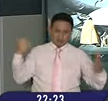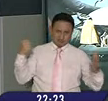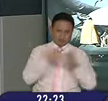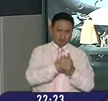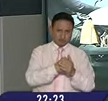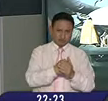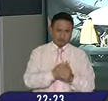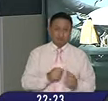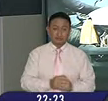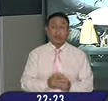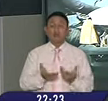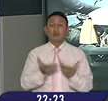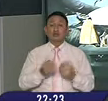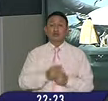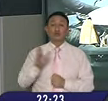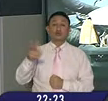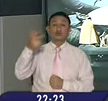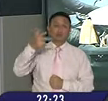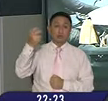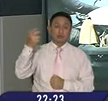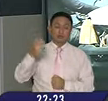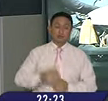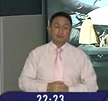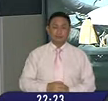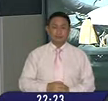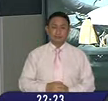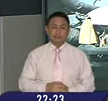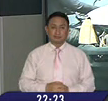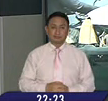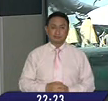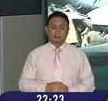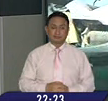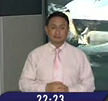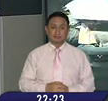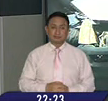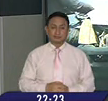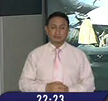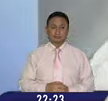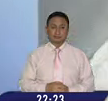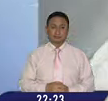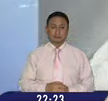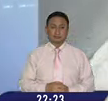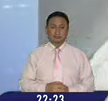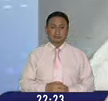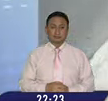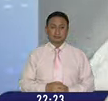El siniestro fue captado por una cámara de seguridad. Aquí las imágenes.